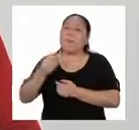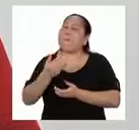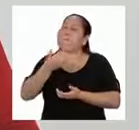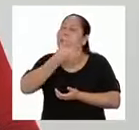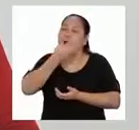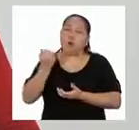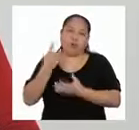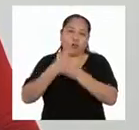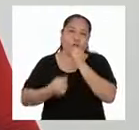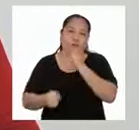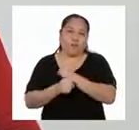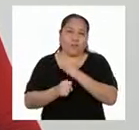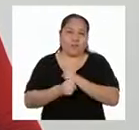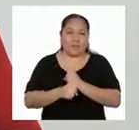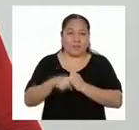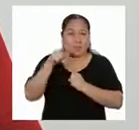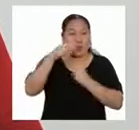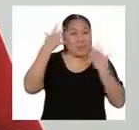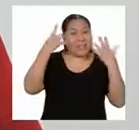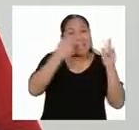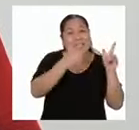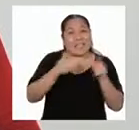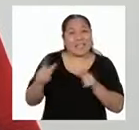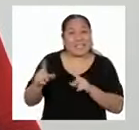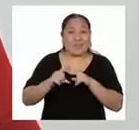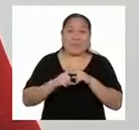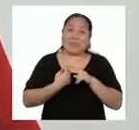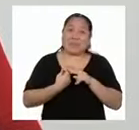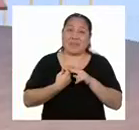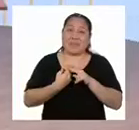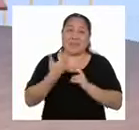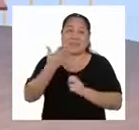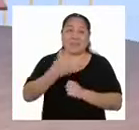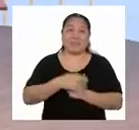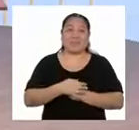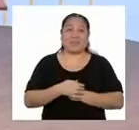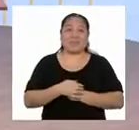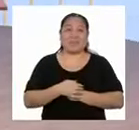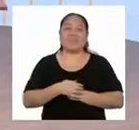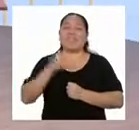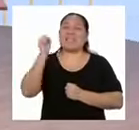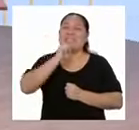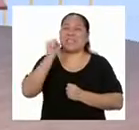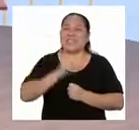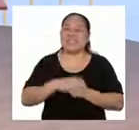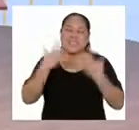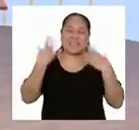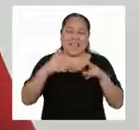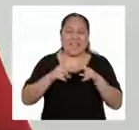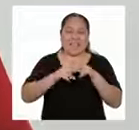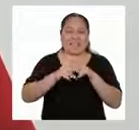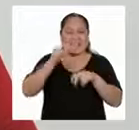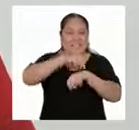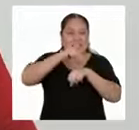confianza. ¿Crees que ya estás lista para empezar lo que sigue? Por supuesto, es hora de